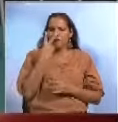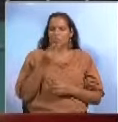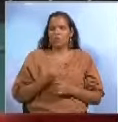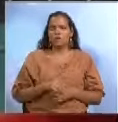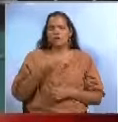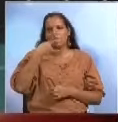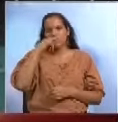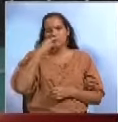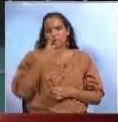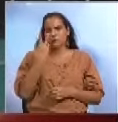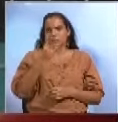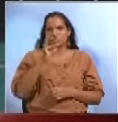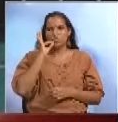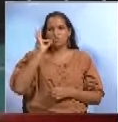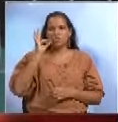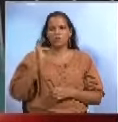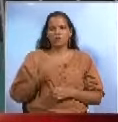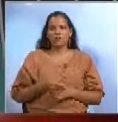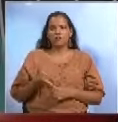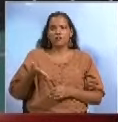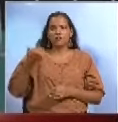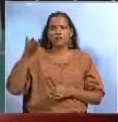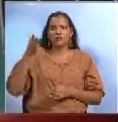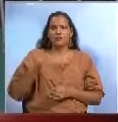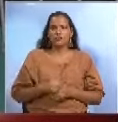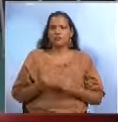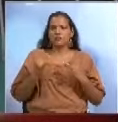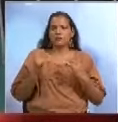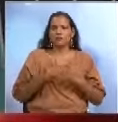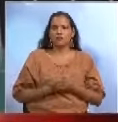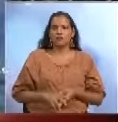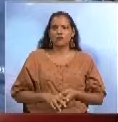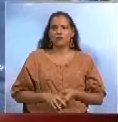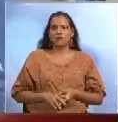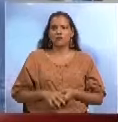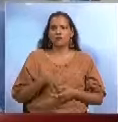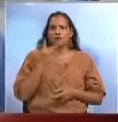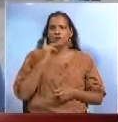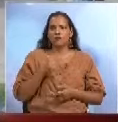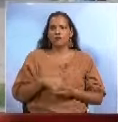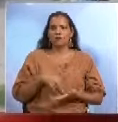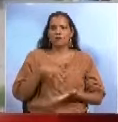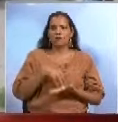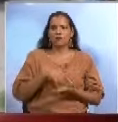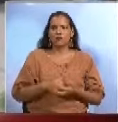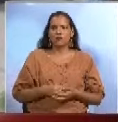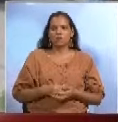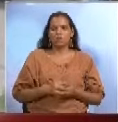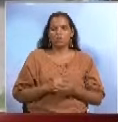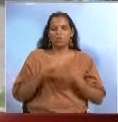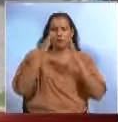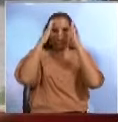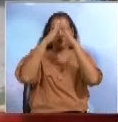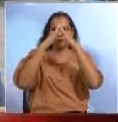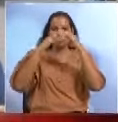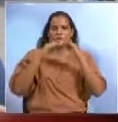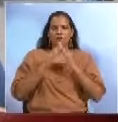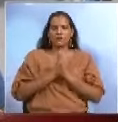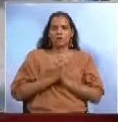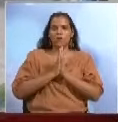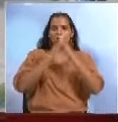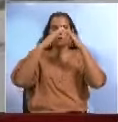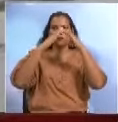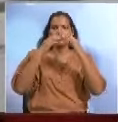ejemplo a la niñez que viene creciendo y ven eso como si fuera normal. E incluso la esquina donde las monjas, aquí en la capilla, es